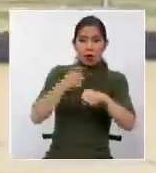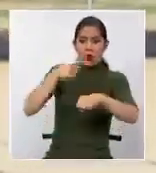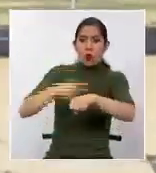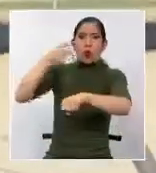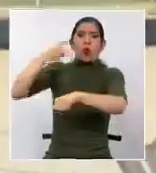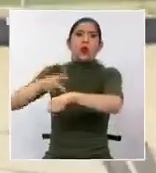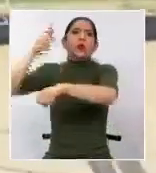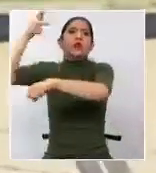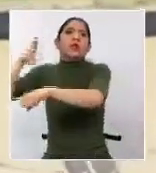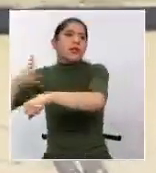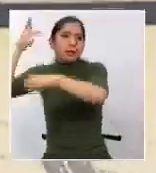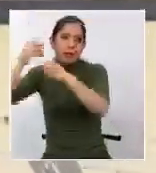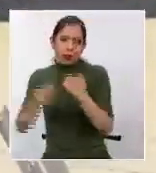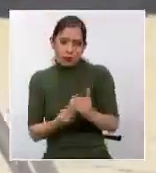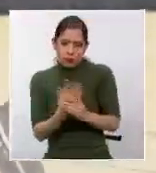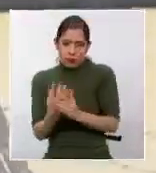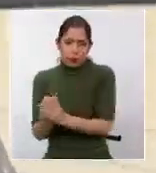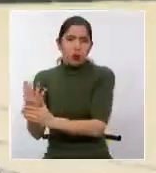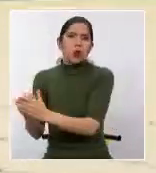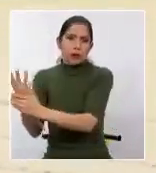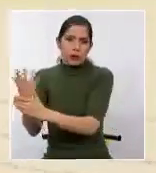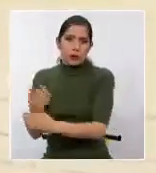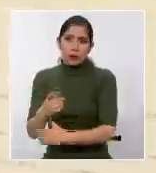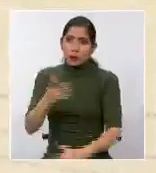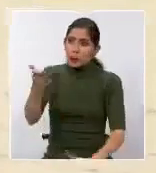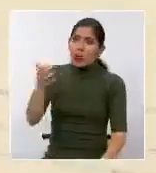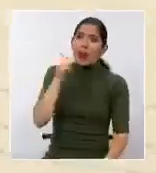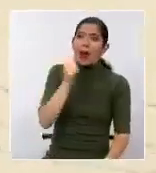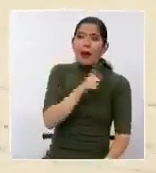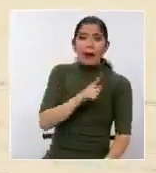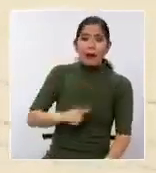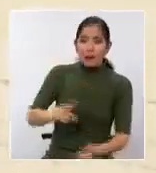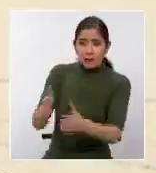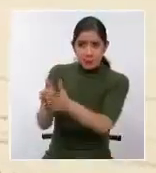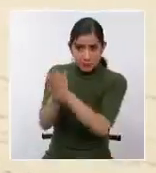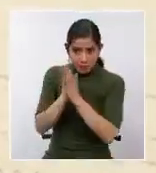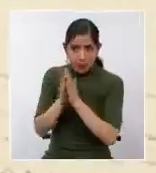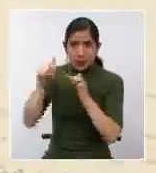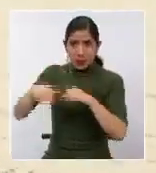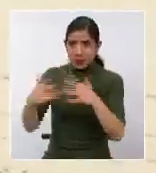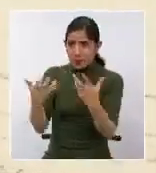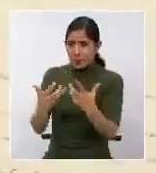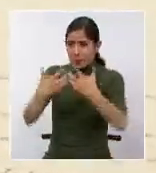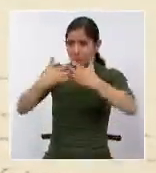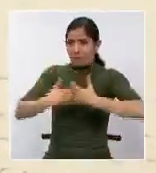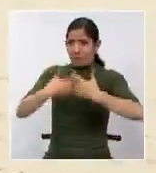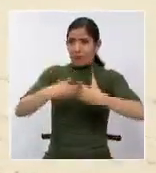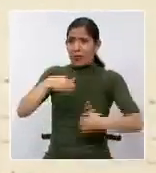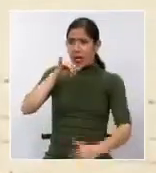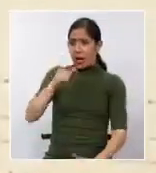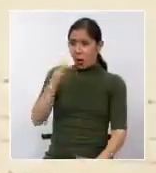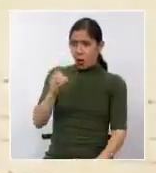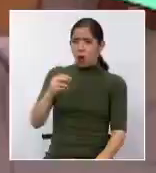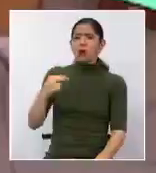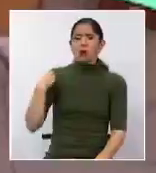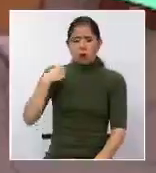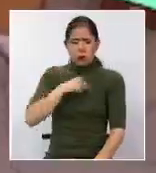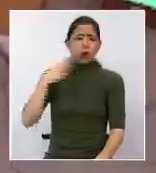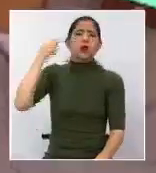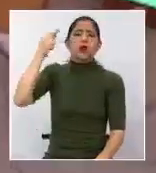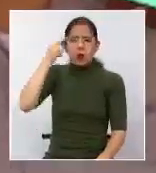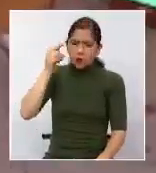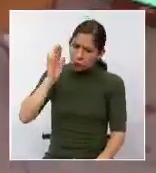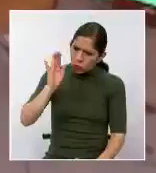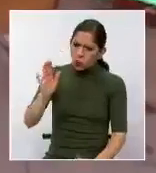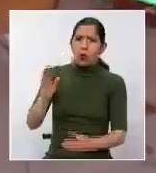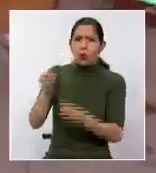alcaldesa, de tener una planta de ajo, le decimos, su gobierno nacional le va a cumplir, hermana alcaldesa. Vamos a